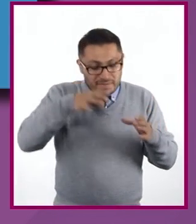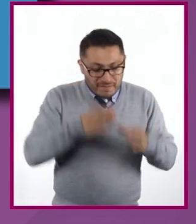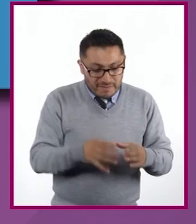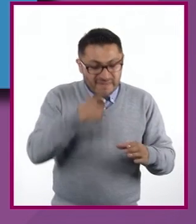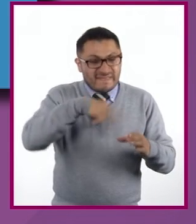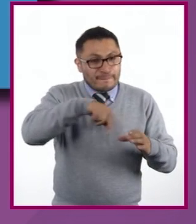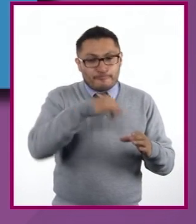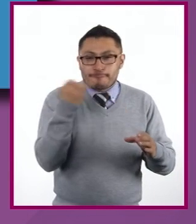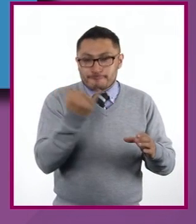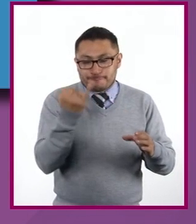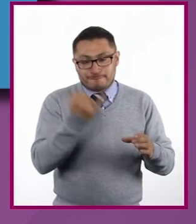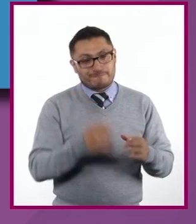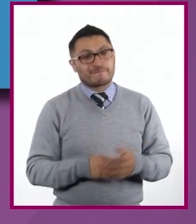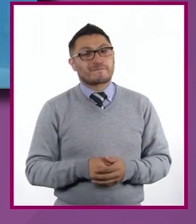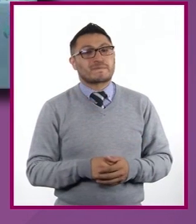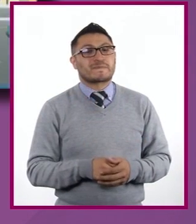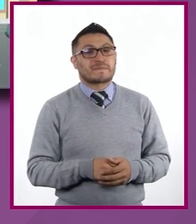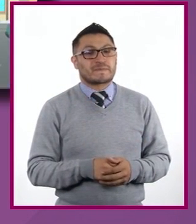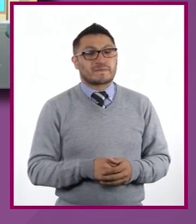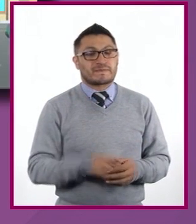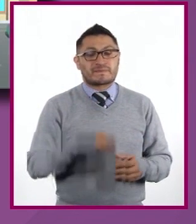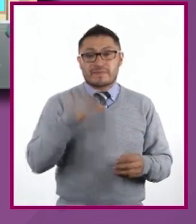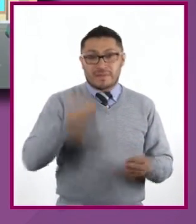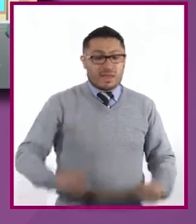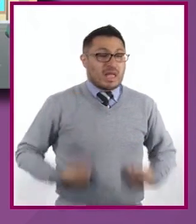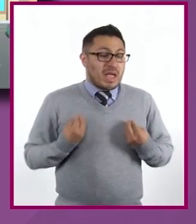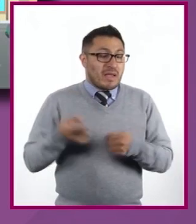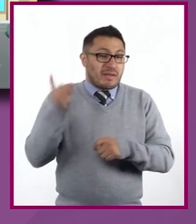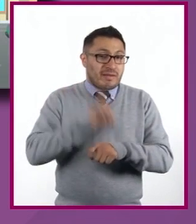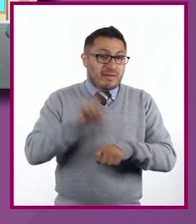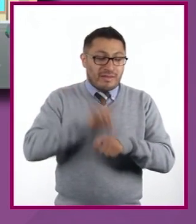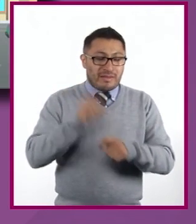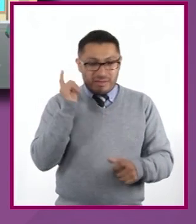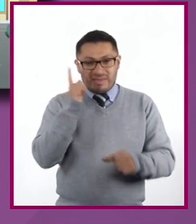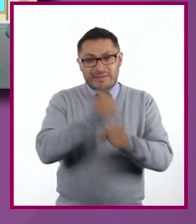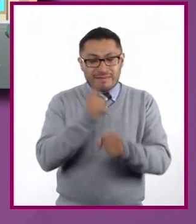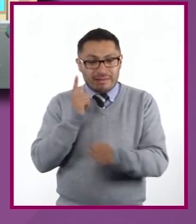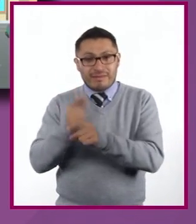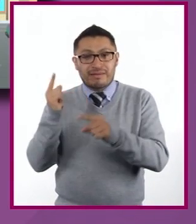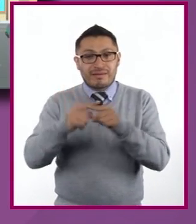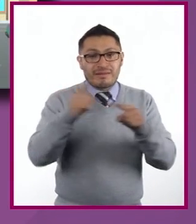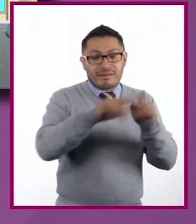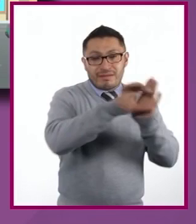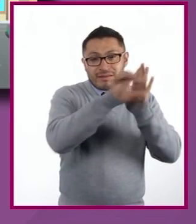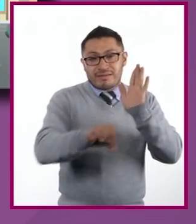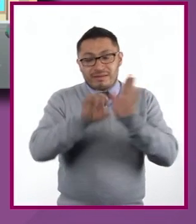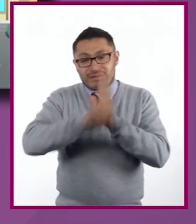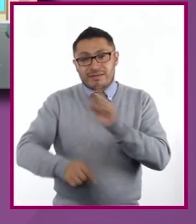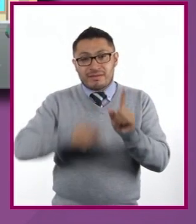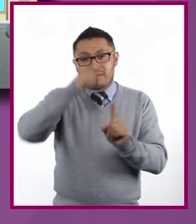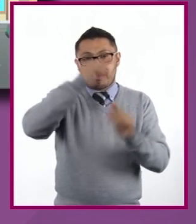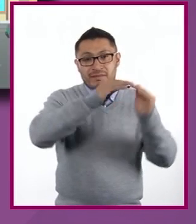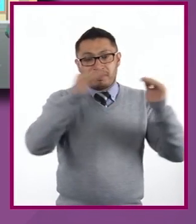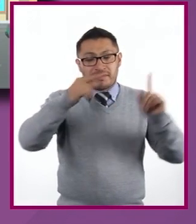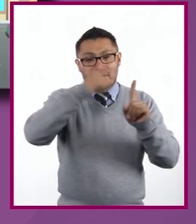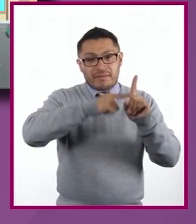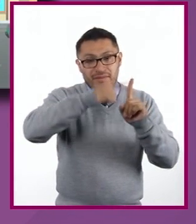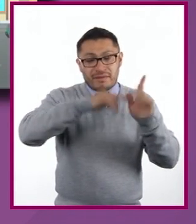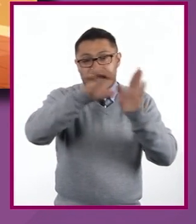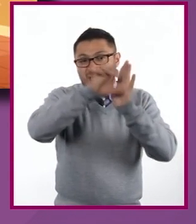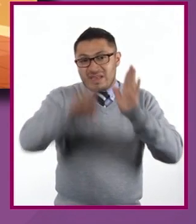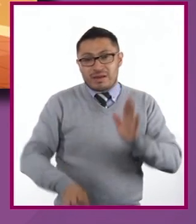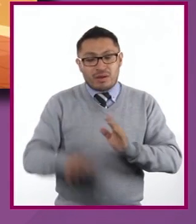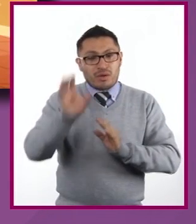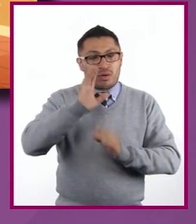en cuestión. En la vida cotidiana podemos encontrar diversos ejemplos de equilibrio térmico. Por ejemplo,